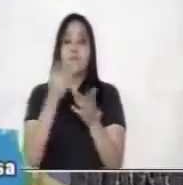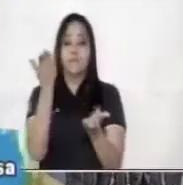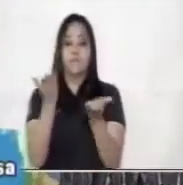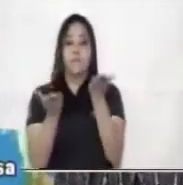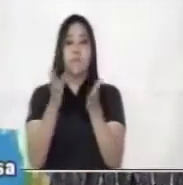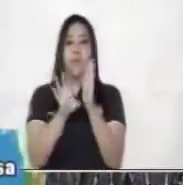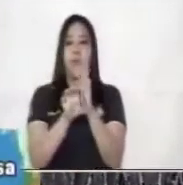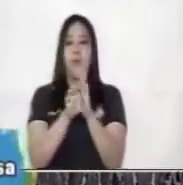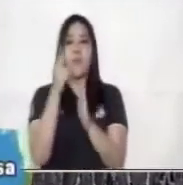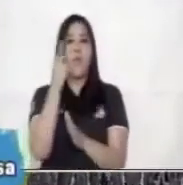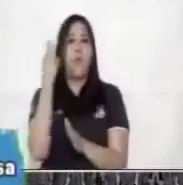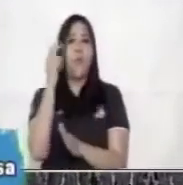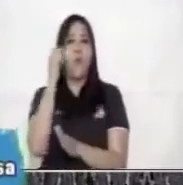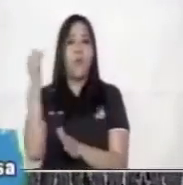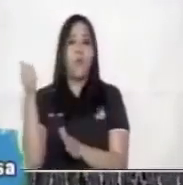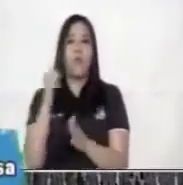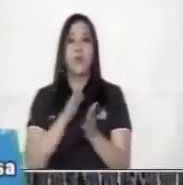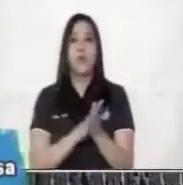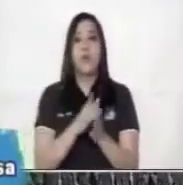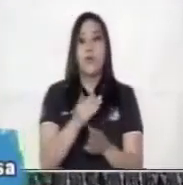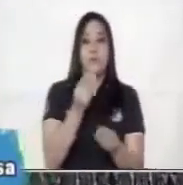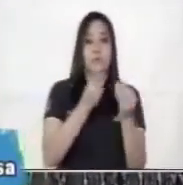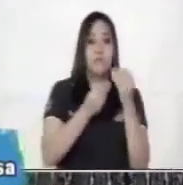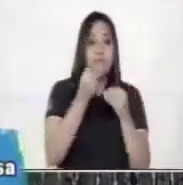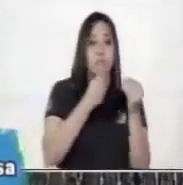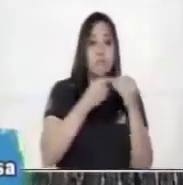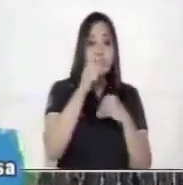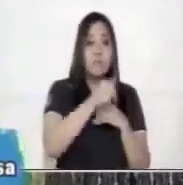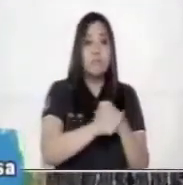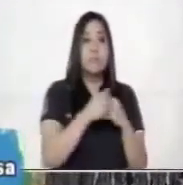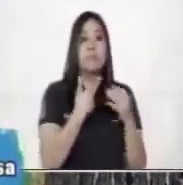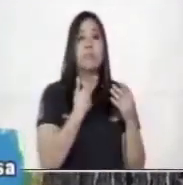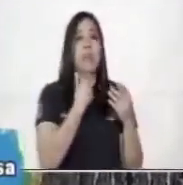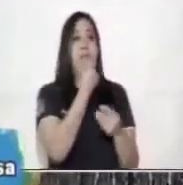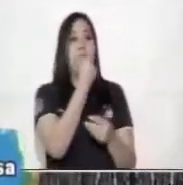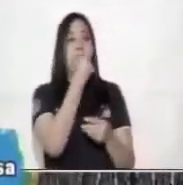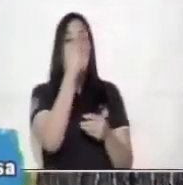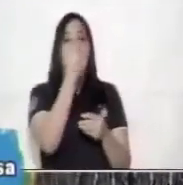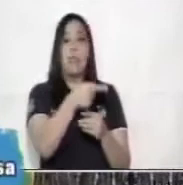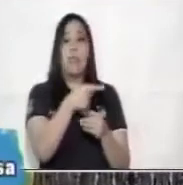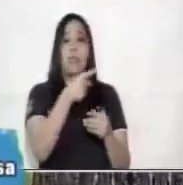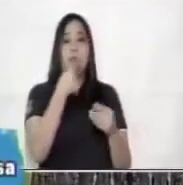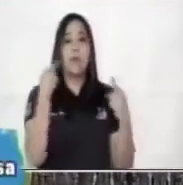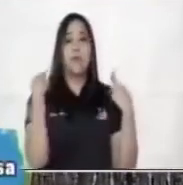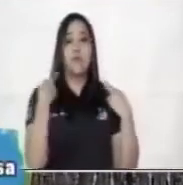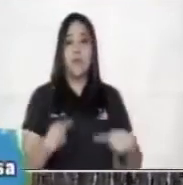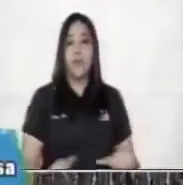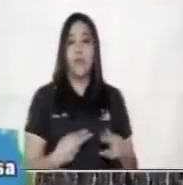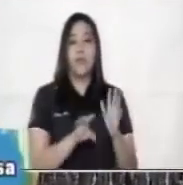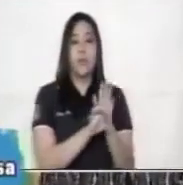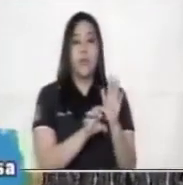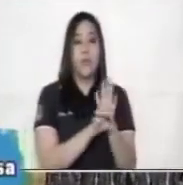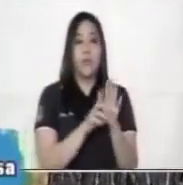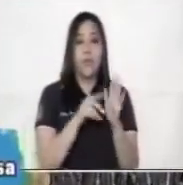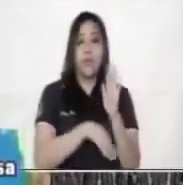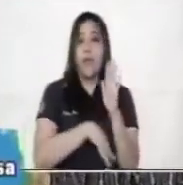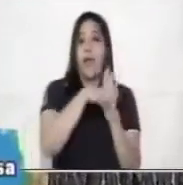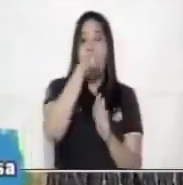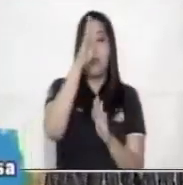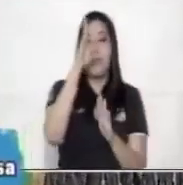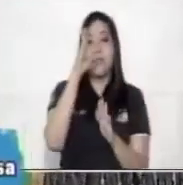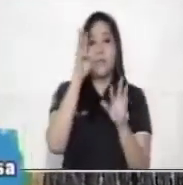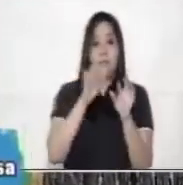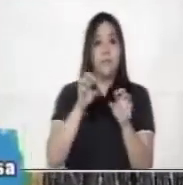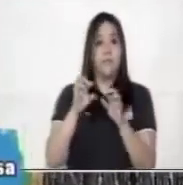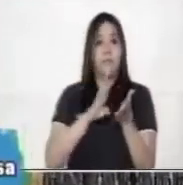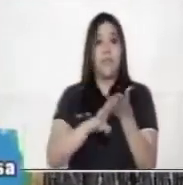consumidores y el tiempo que tardan en terminarse los recursos. Si tenemos más consumidores, los